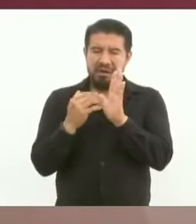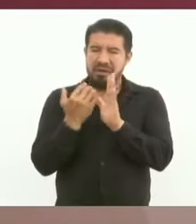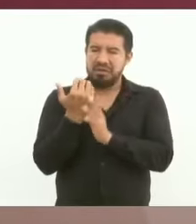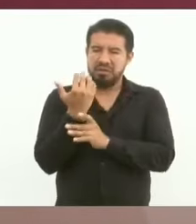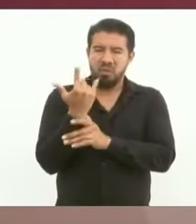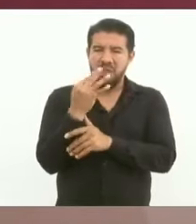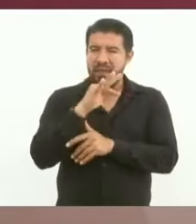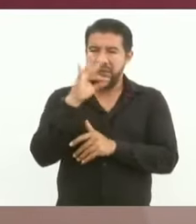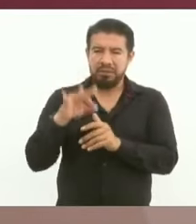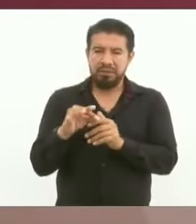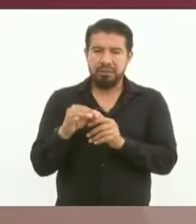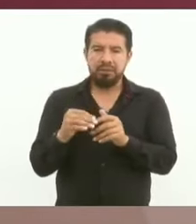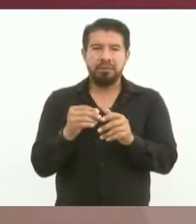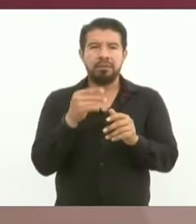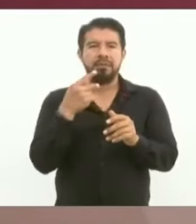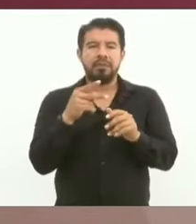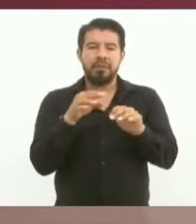después de haber trabajado,